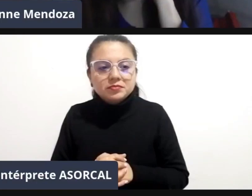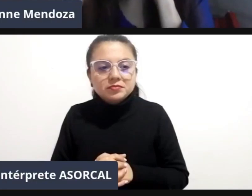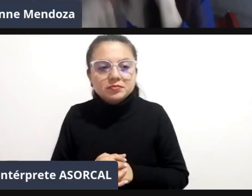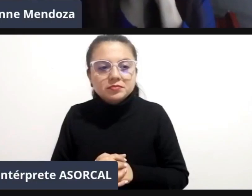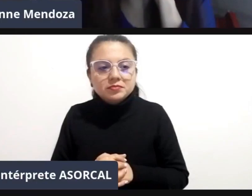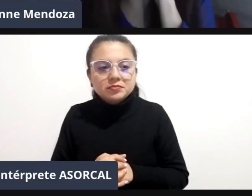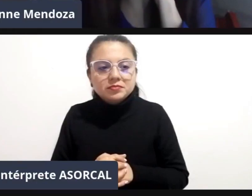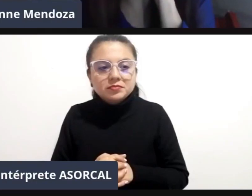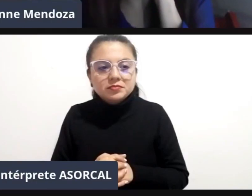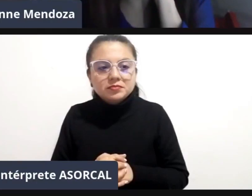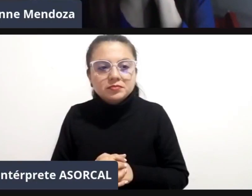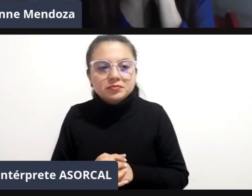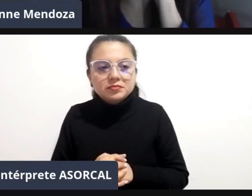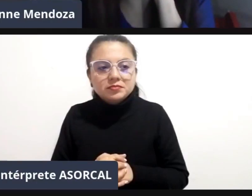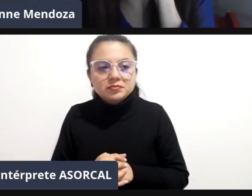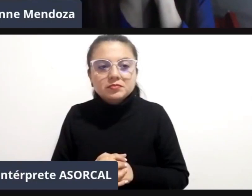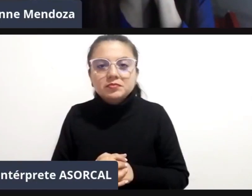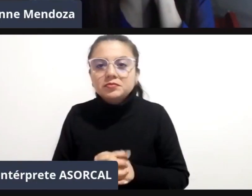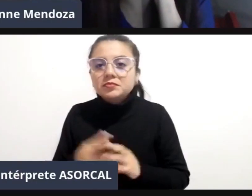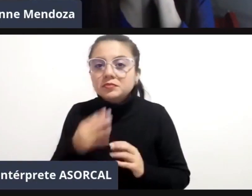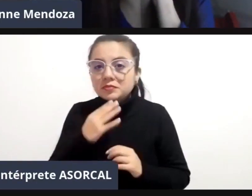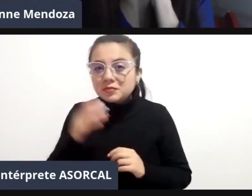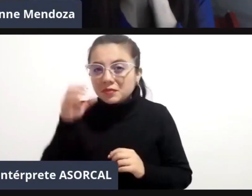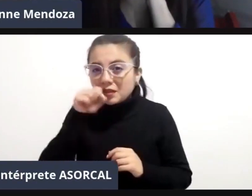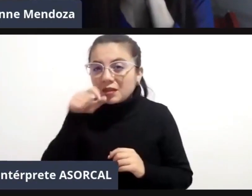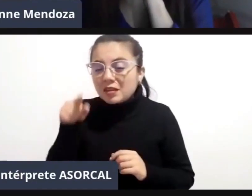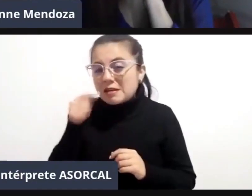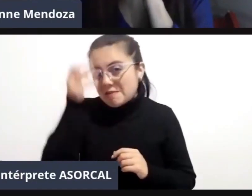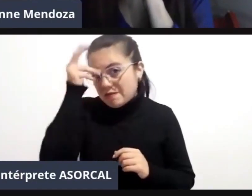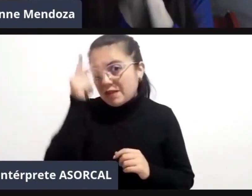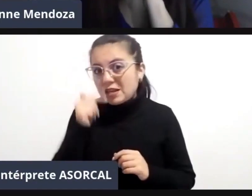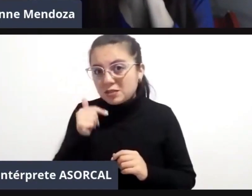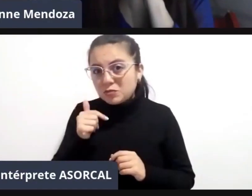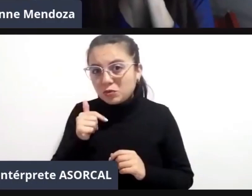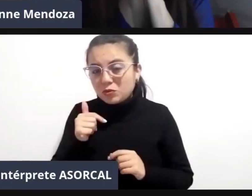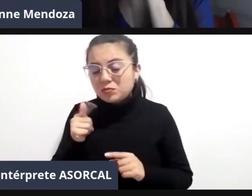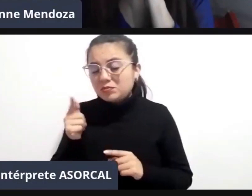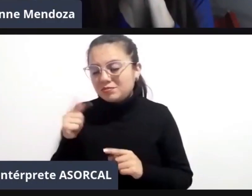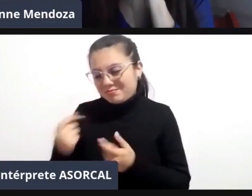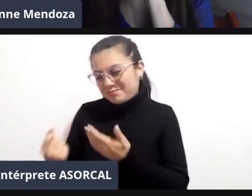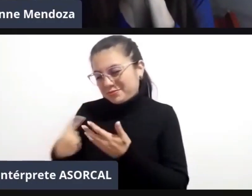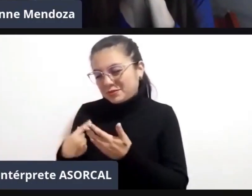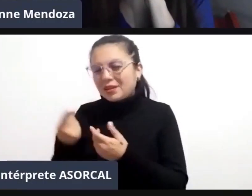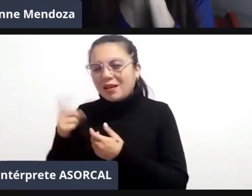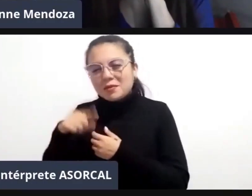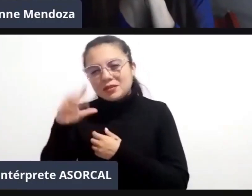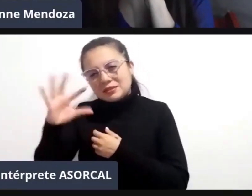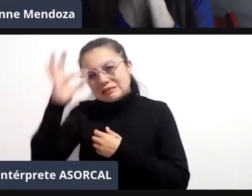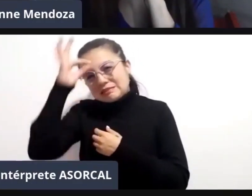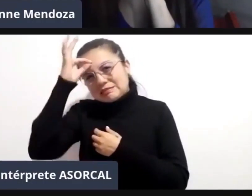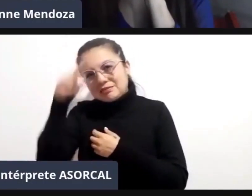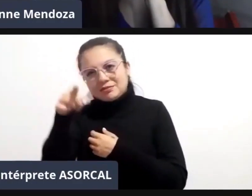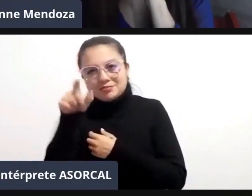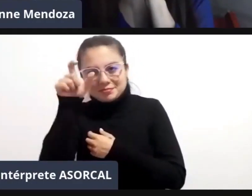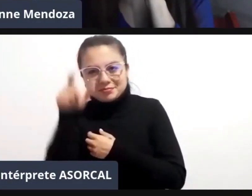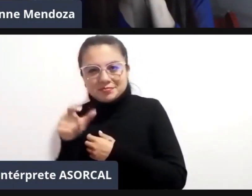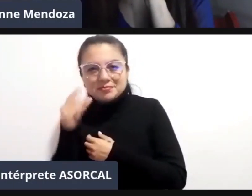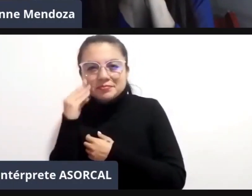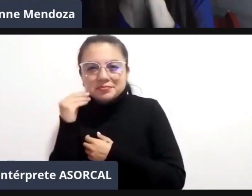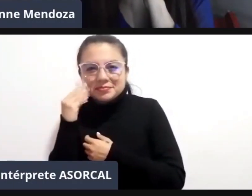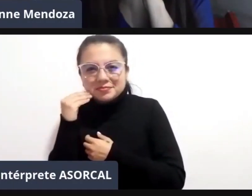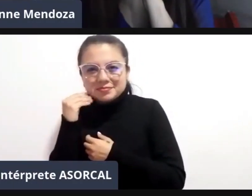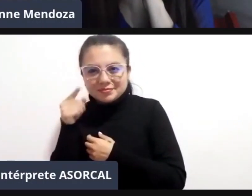en el Facebook y teniendo en cuenta un poco la especialidad del profesor, nos preguntan